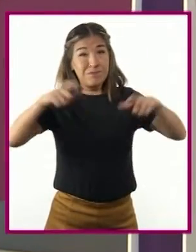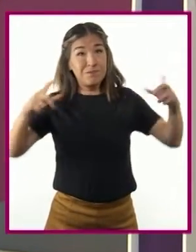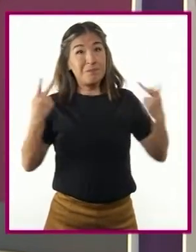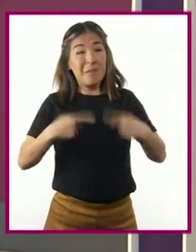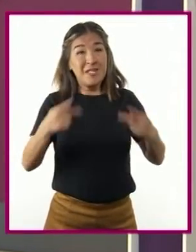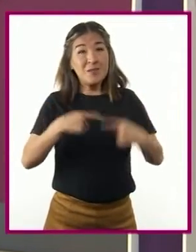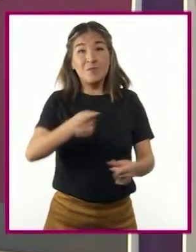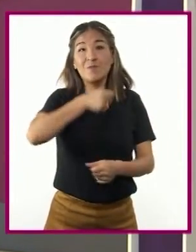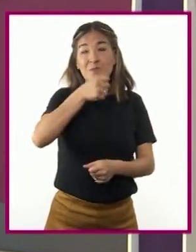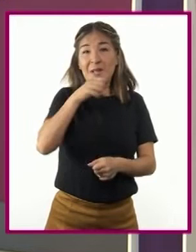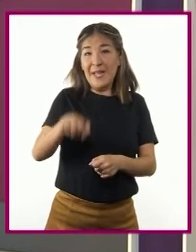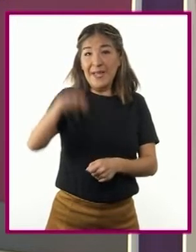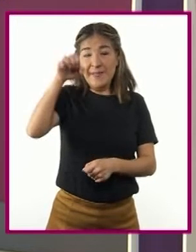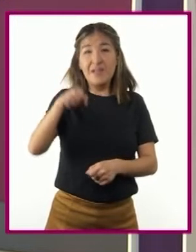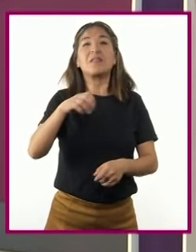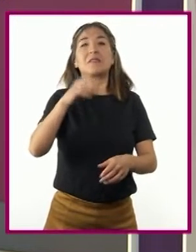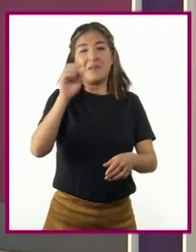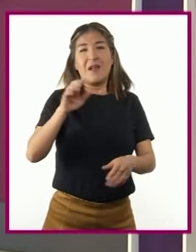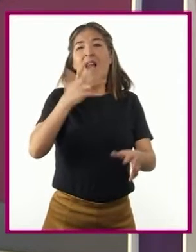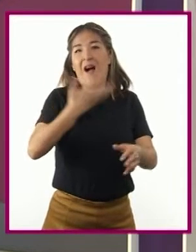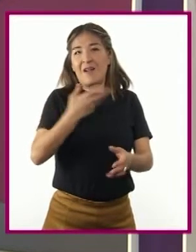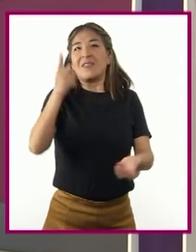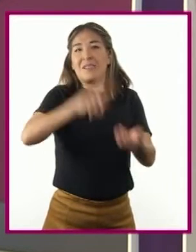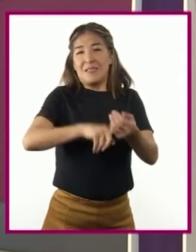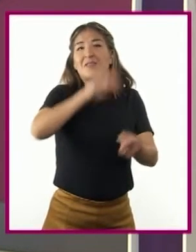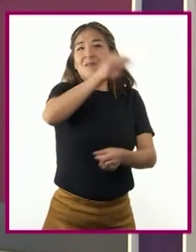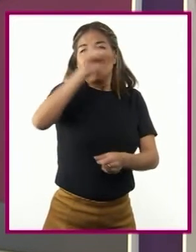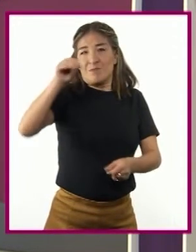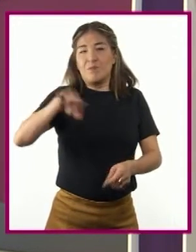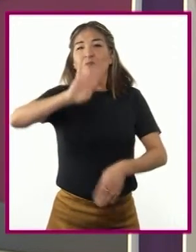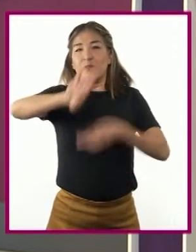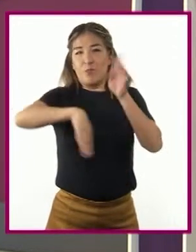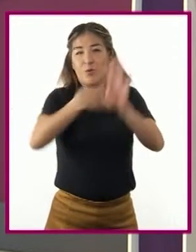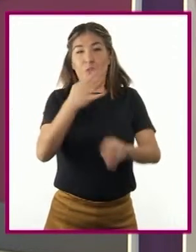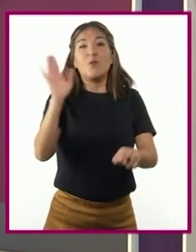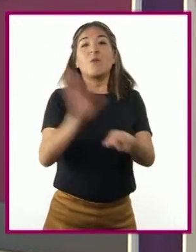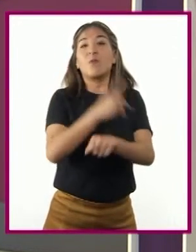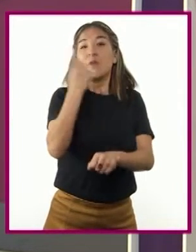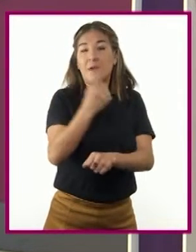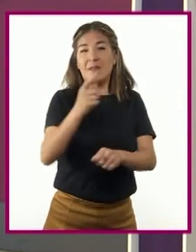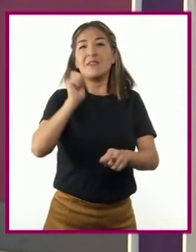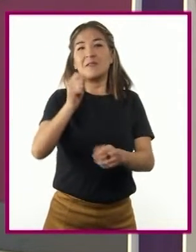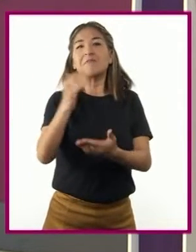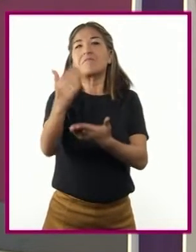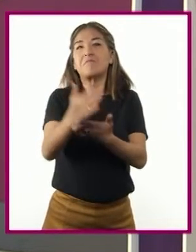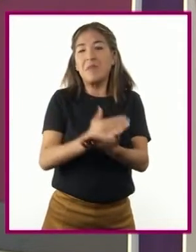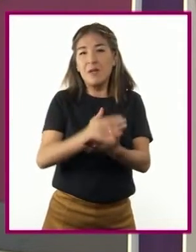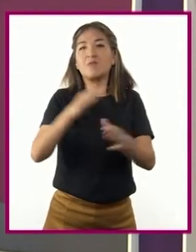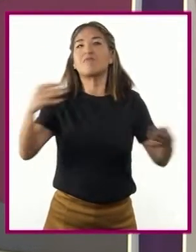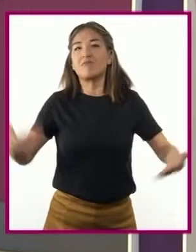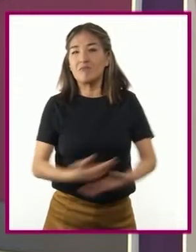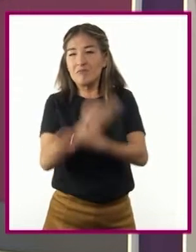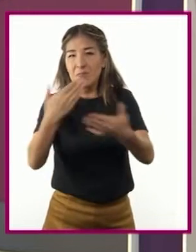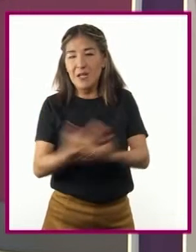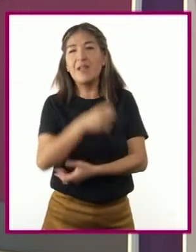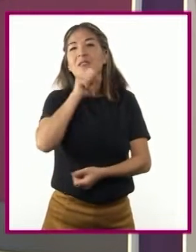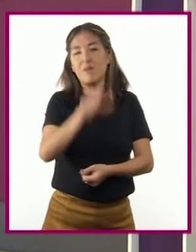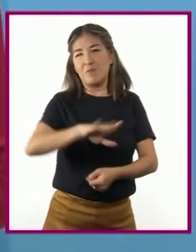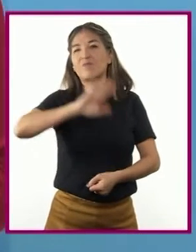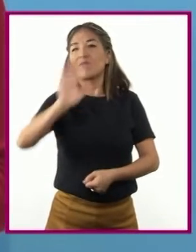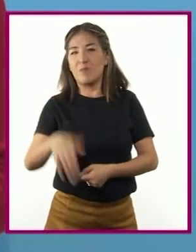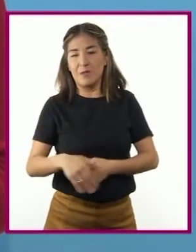es evidente en muchas partes del mundo, debido a la disminución en las tasas de natalidad y